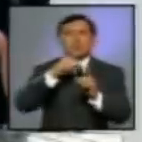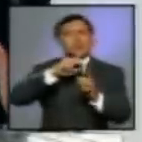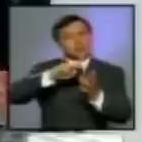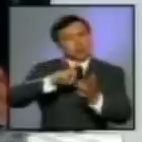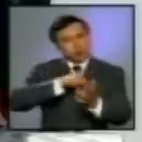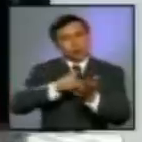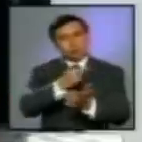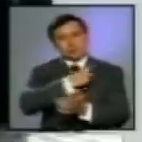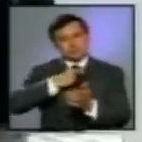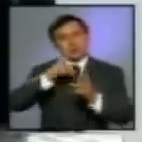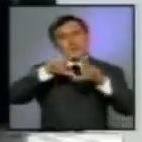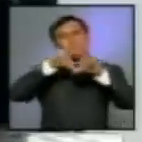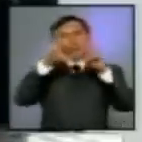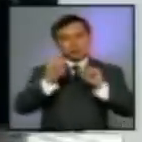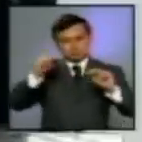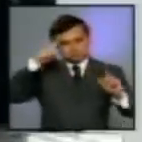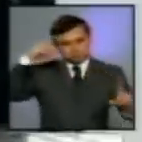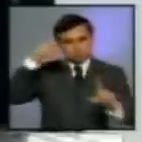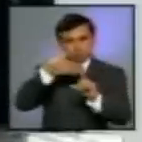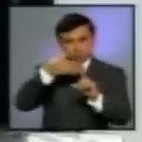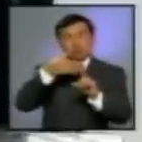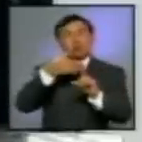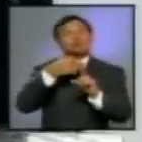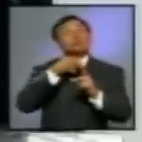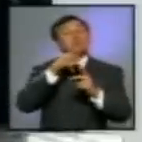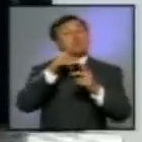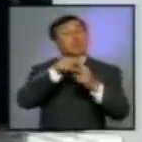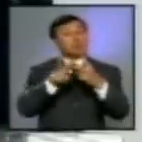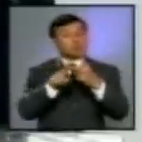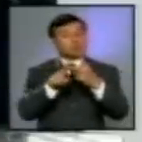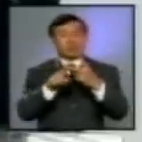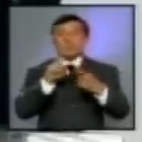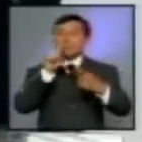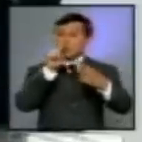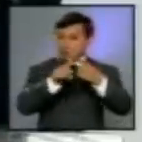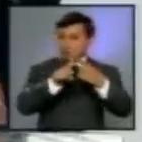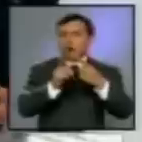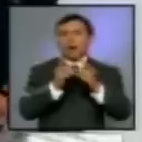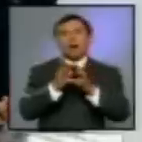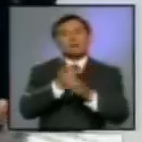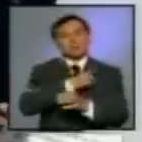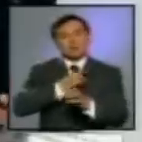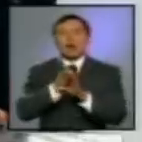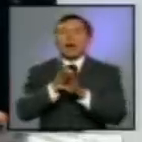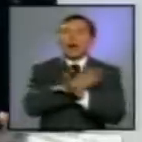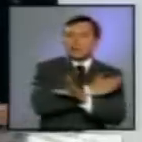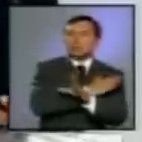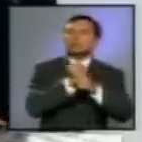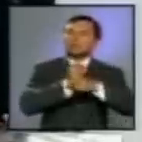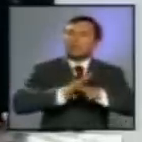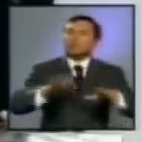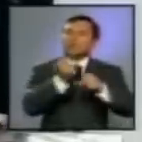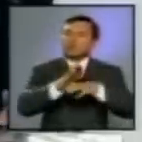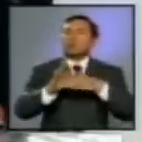hacerlo desde 2 agendas fundamentales. En primer lugar, la agenda de prevención. Vamos a lograr para los jóvenes